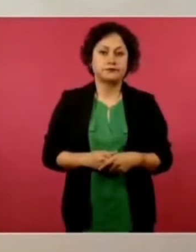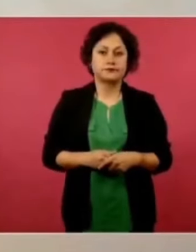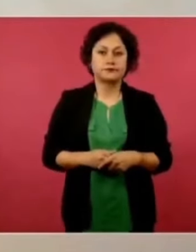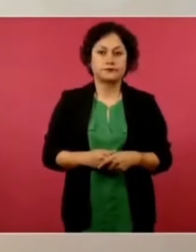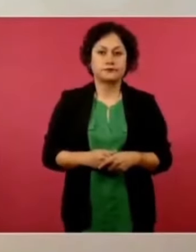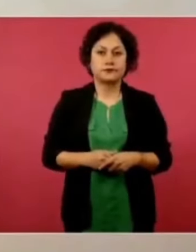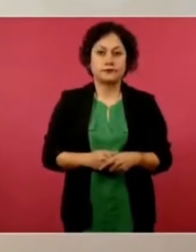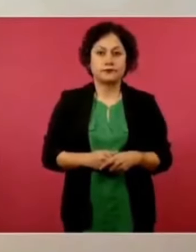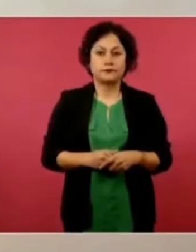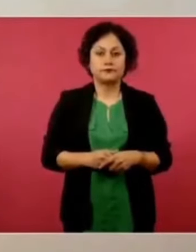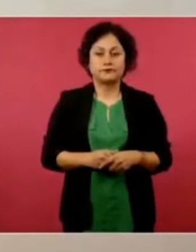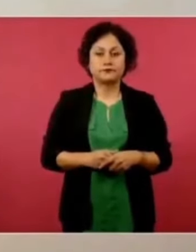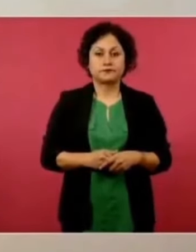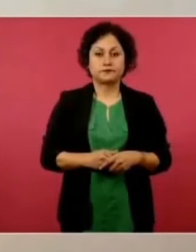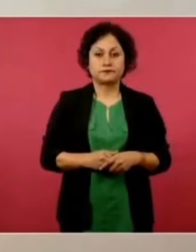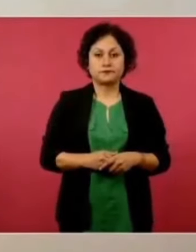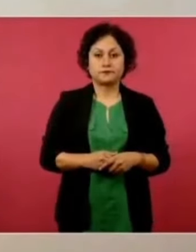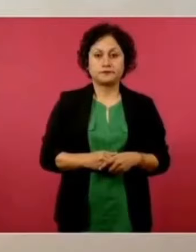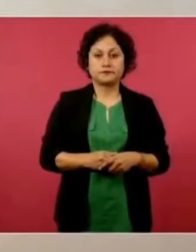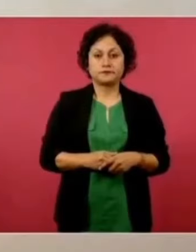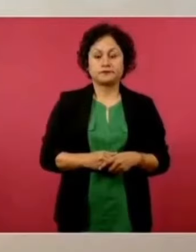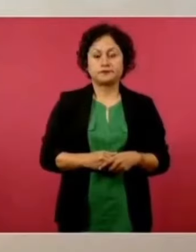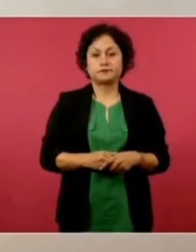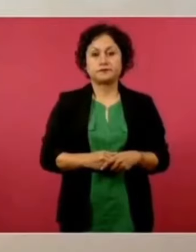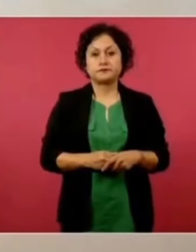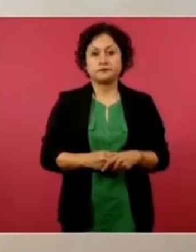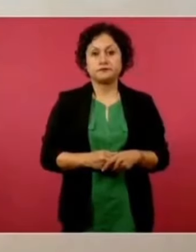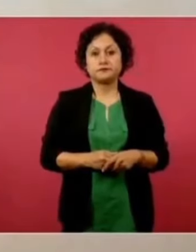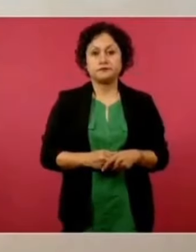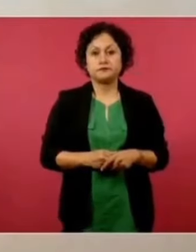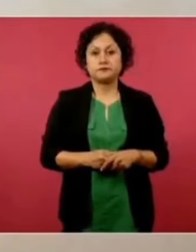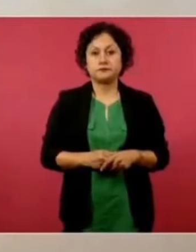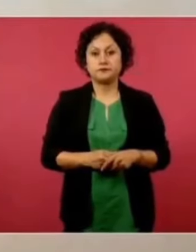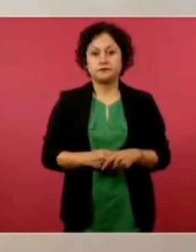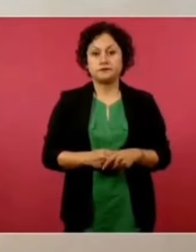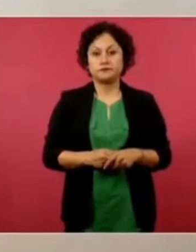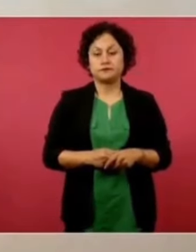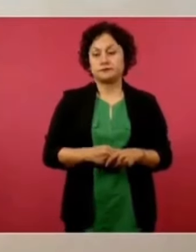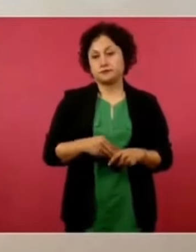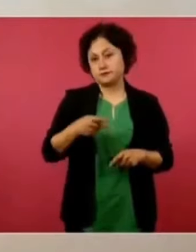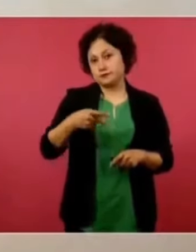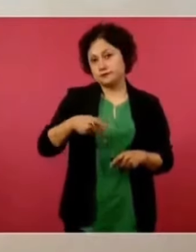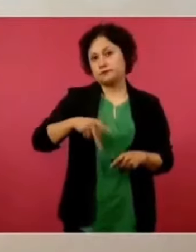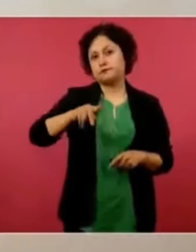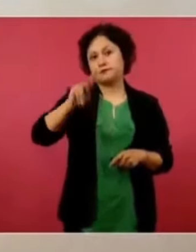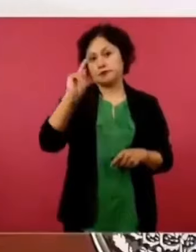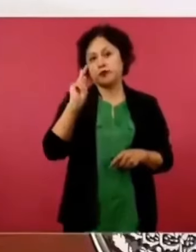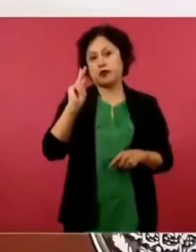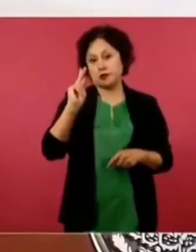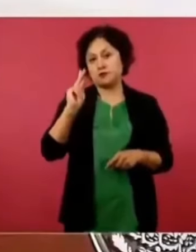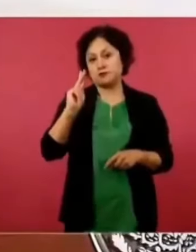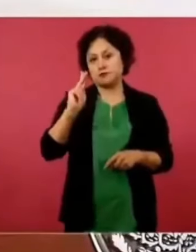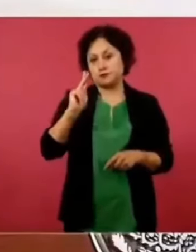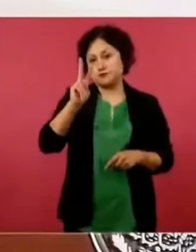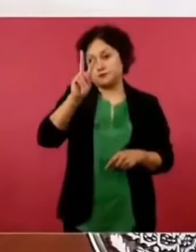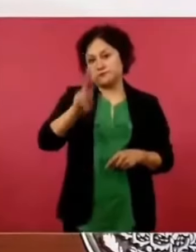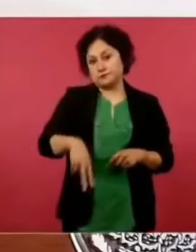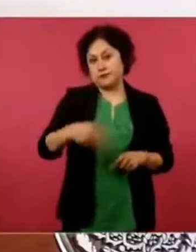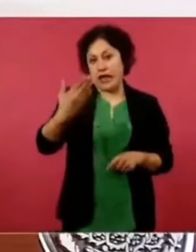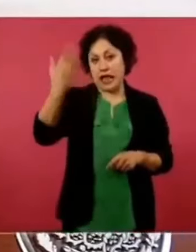nacional sin embargo como hubo y sigue habiendo una